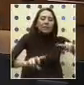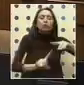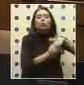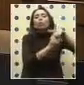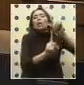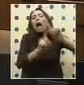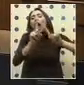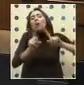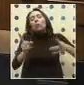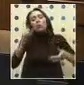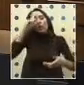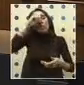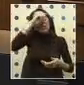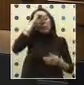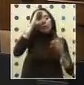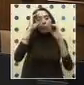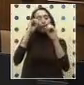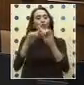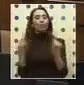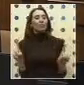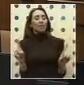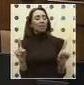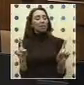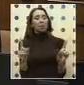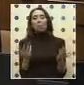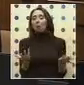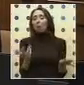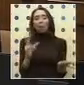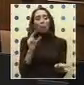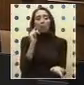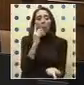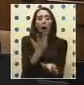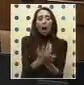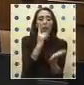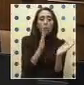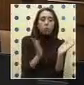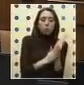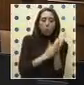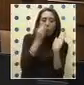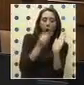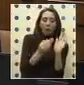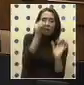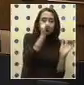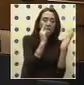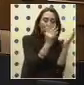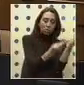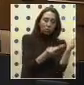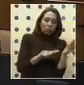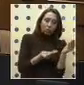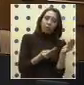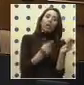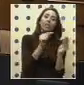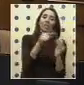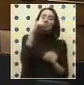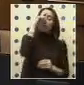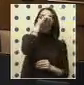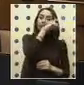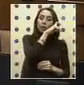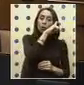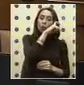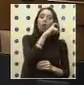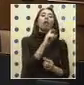materia alguna dificultad o discrepancia de opiniones, no existe ninguna evidencia empírica que indique que la citada dificultad